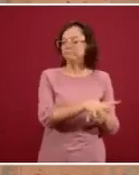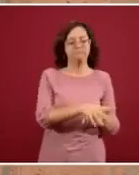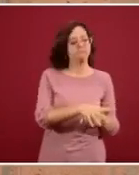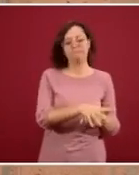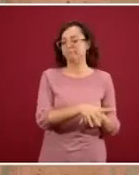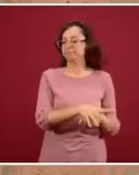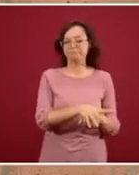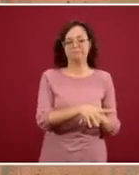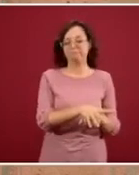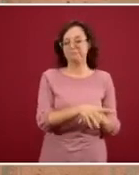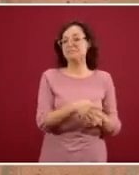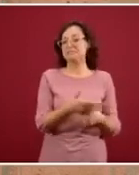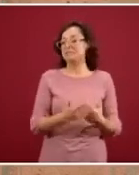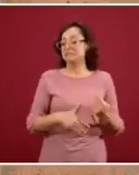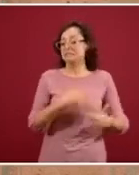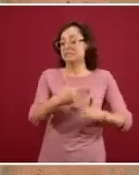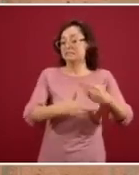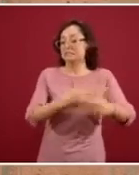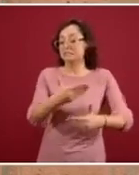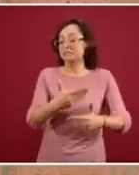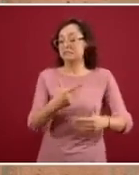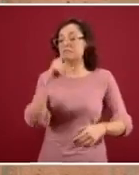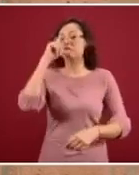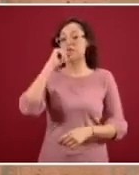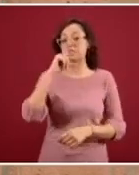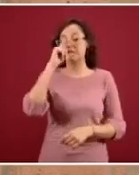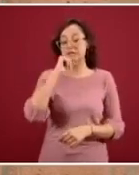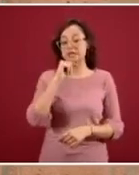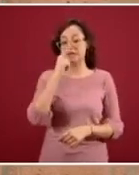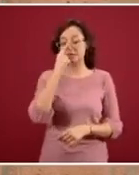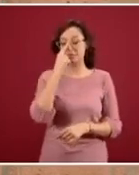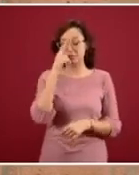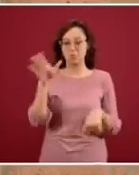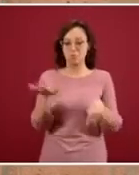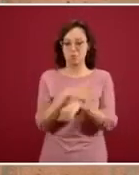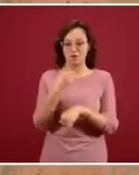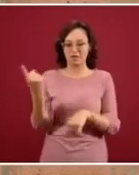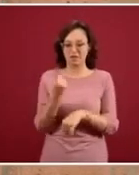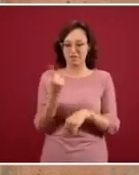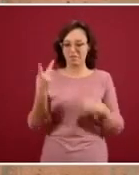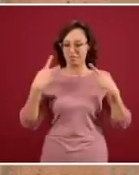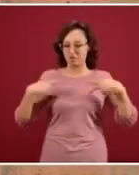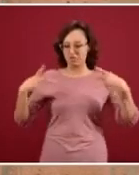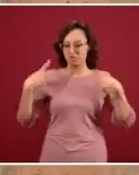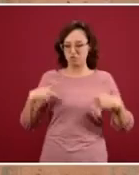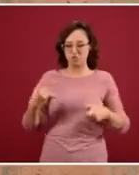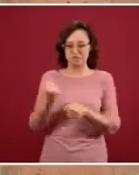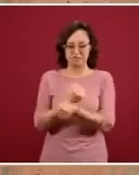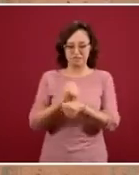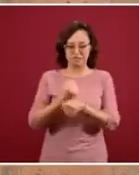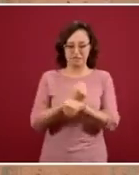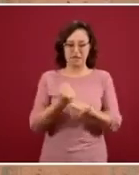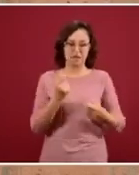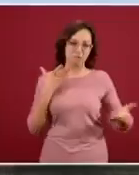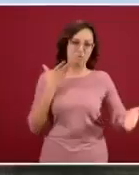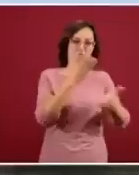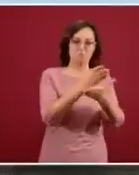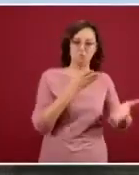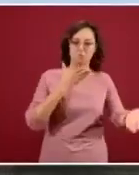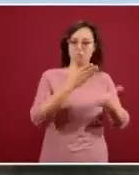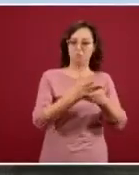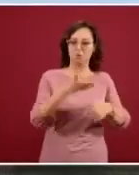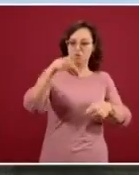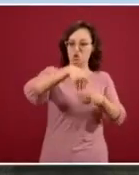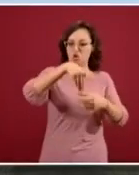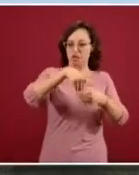una razón muy sencilla. El flujo de donantes de sangre efectivos en los bancos de sangre está disminuyendo. Y no es